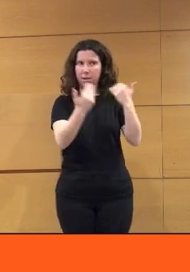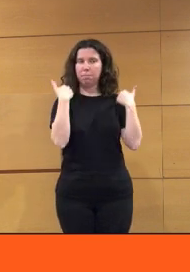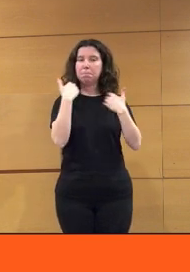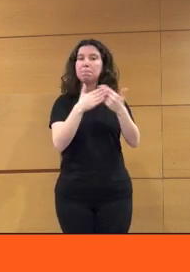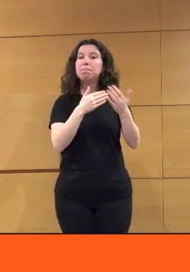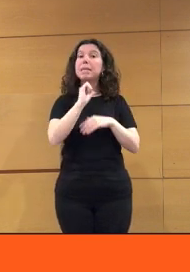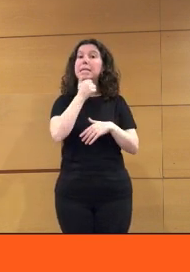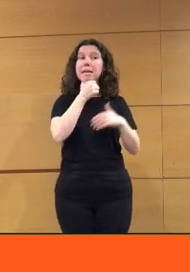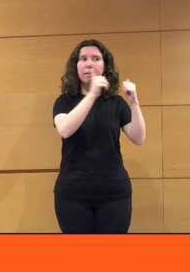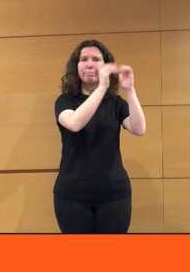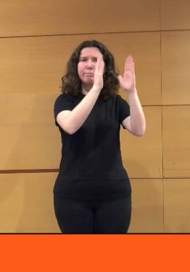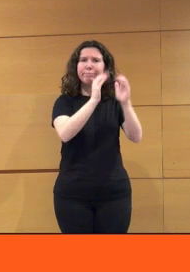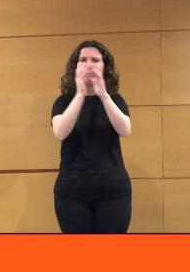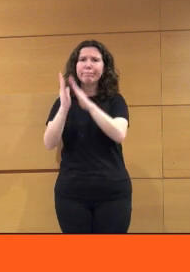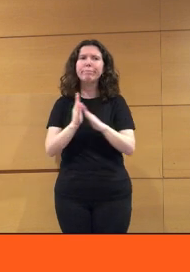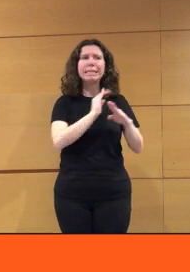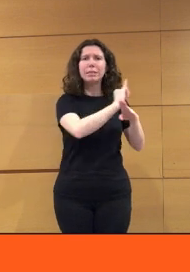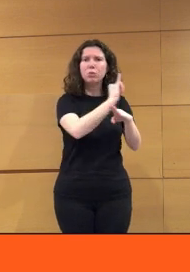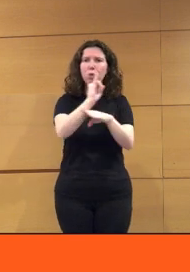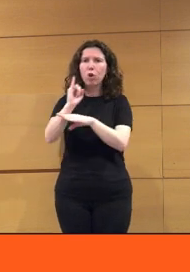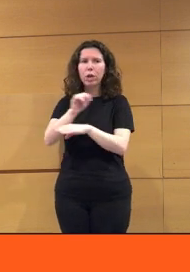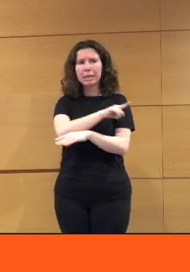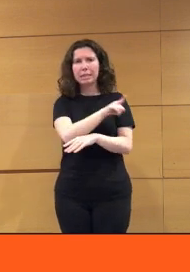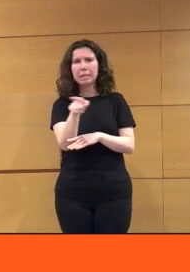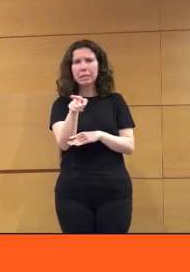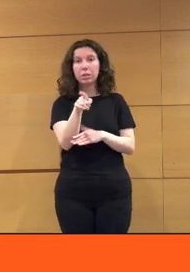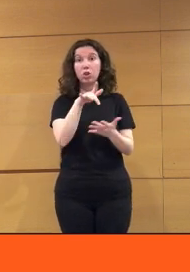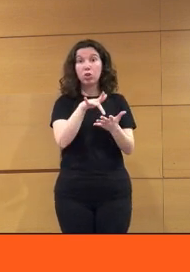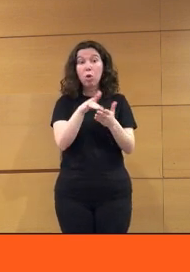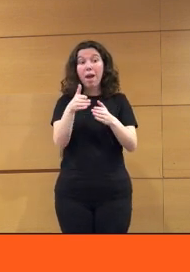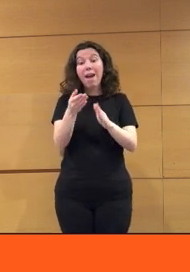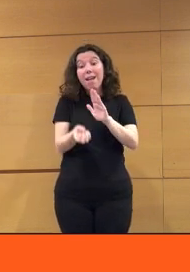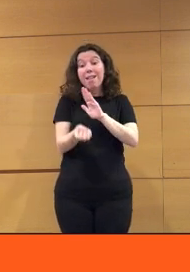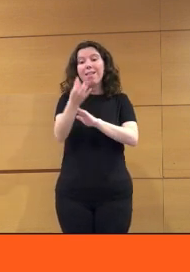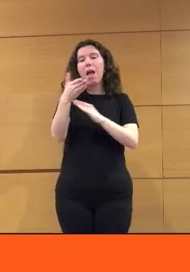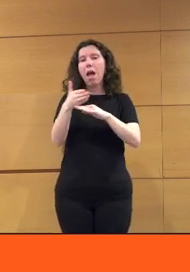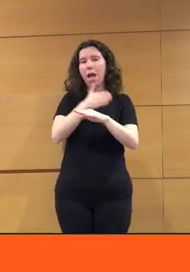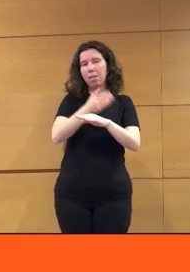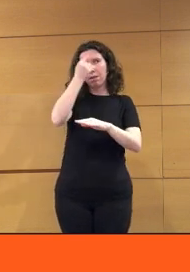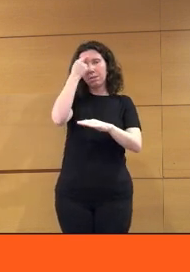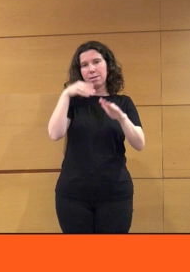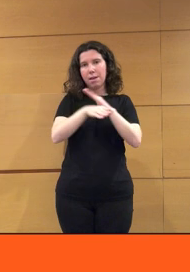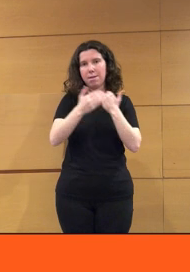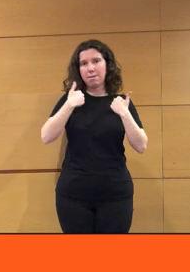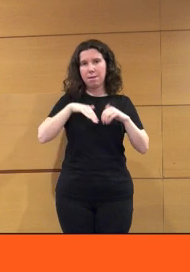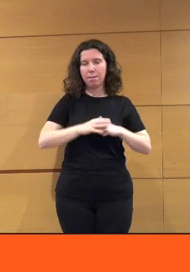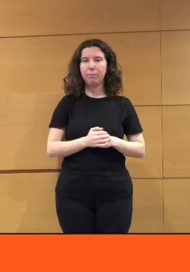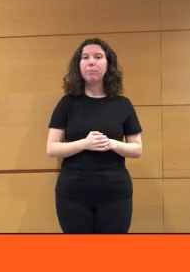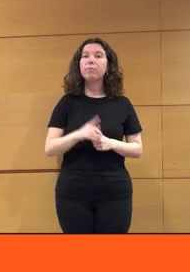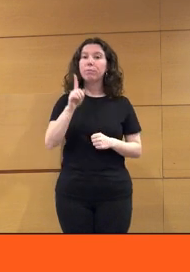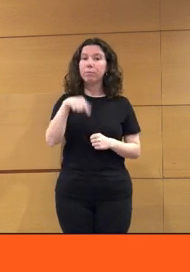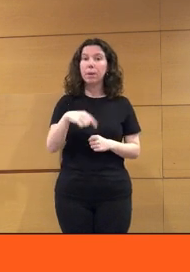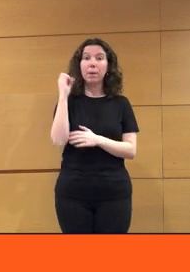las instituciones accesibles en el momento de su creación. También tenemos la convención, que también